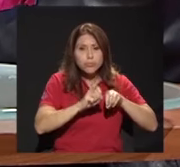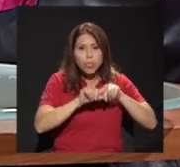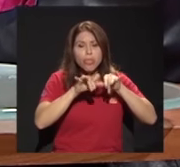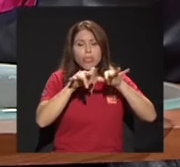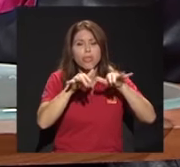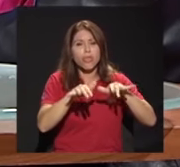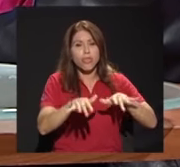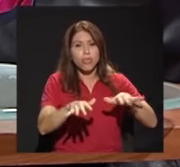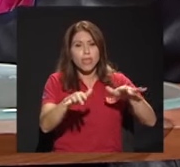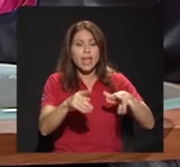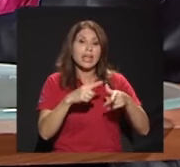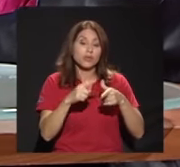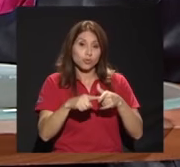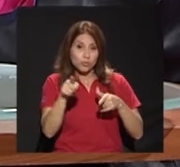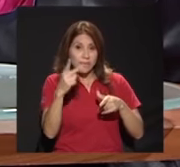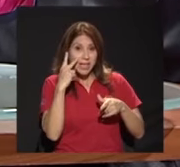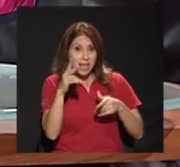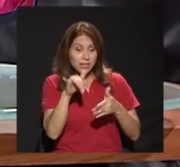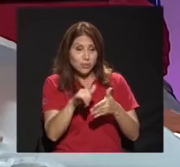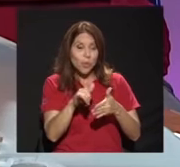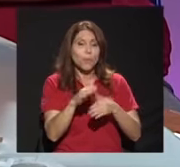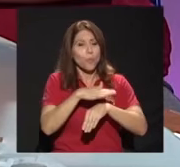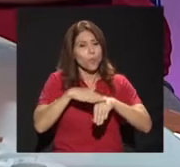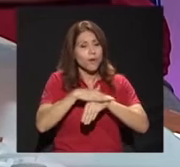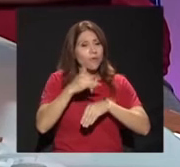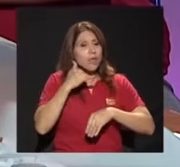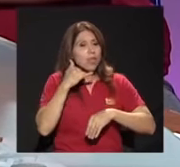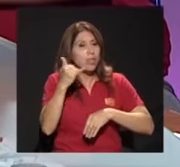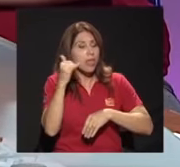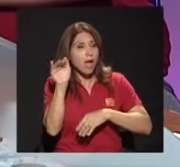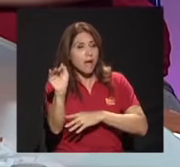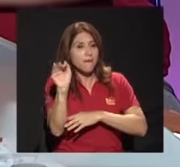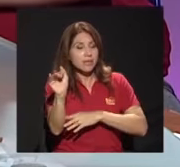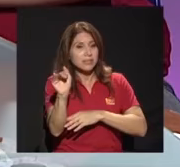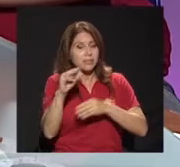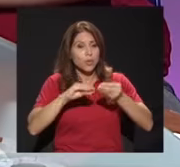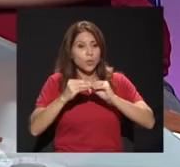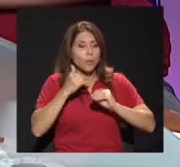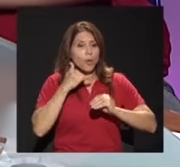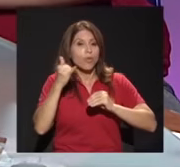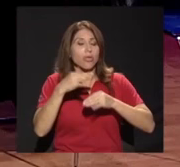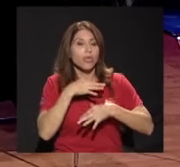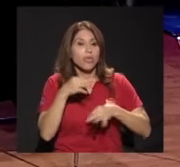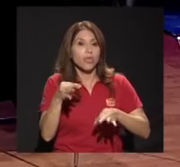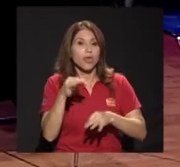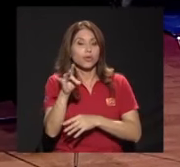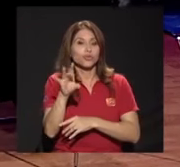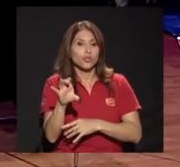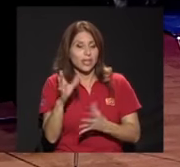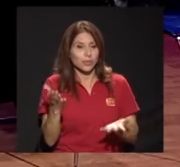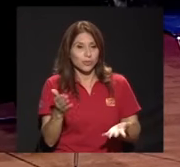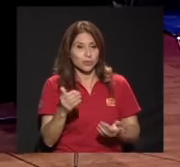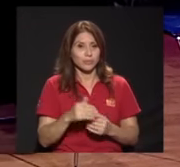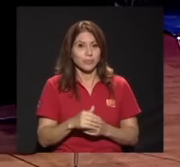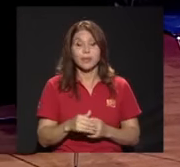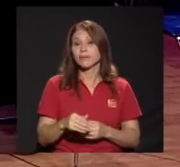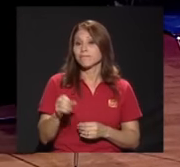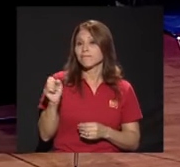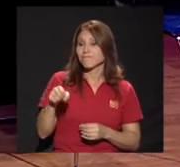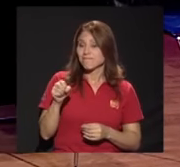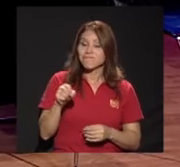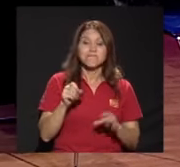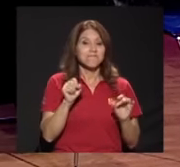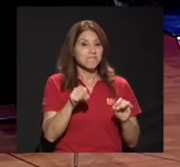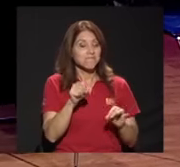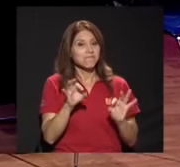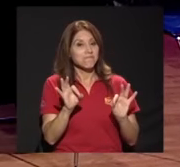Bueno, muy bien, muy buen consejo. Interesante, ¿no? Sí. Aquí lo que nos deja ver, que efectivamente hay gran preocupación por el tema del agua.